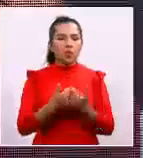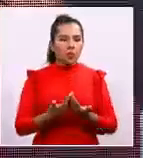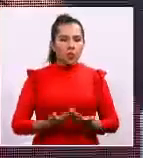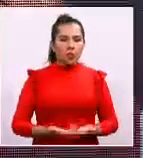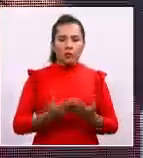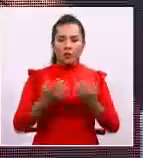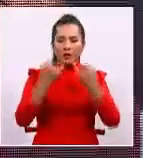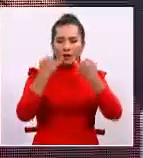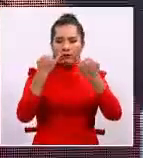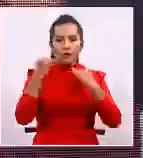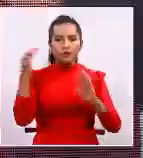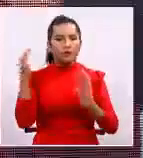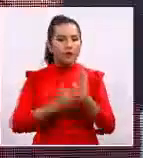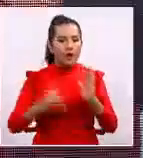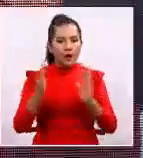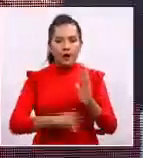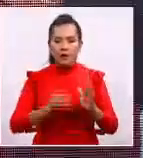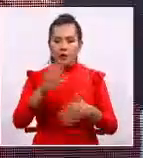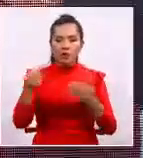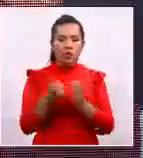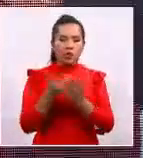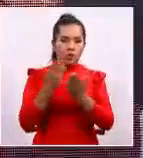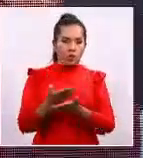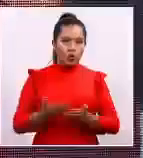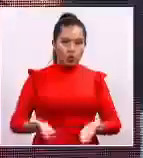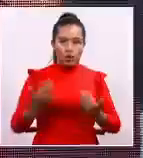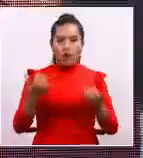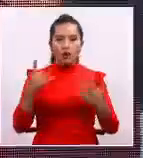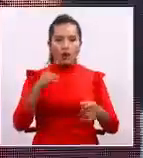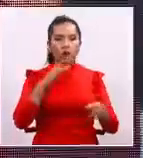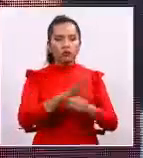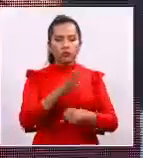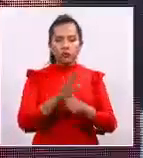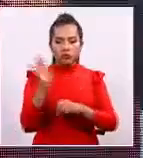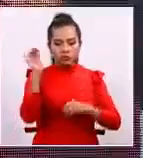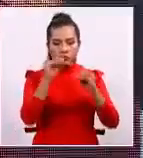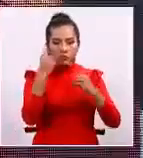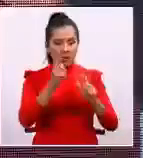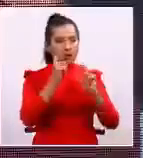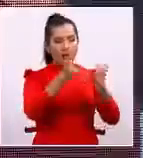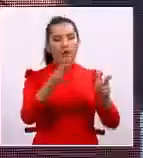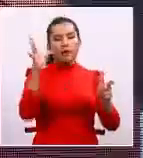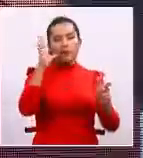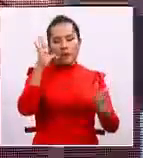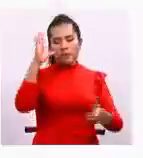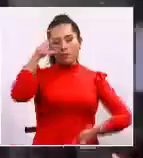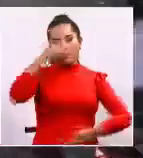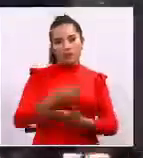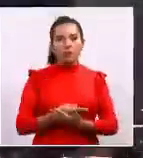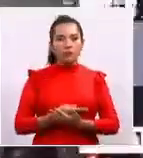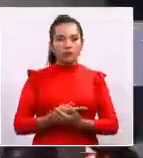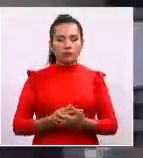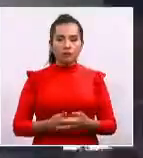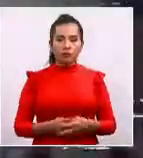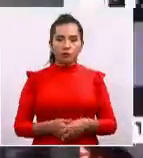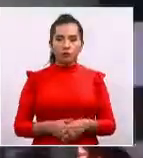que existe al respecto de sus productos que actualmente abastecen el subsidio materno-infantil.